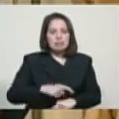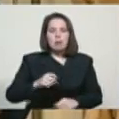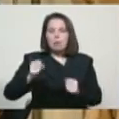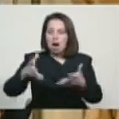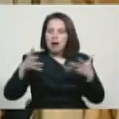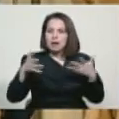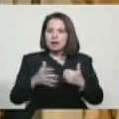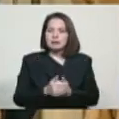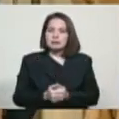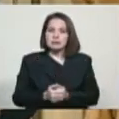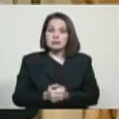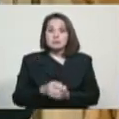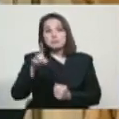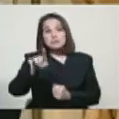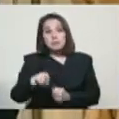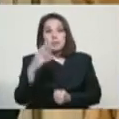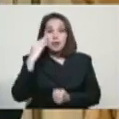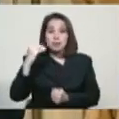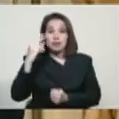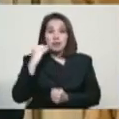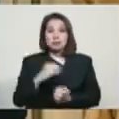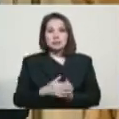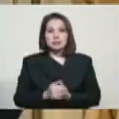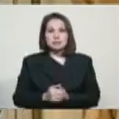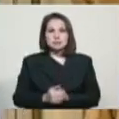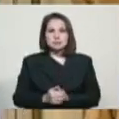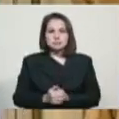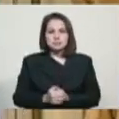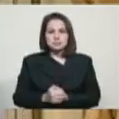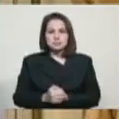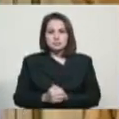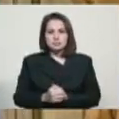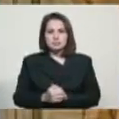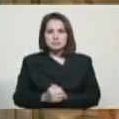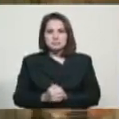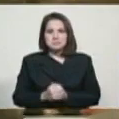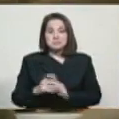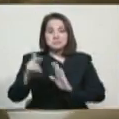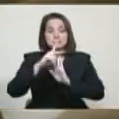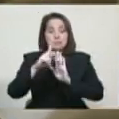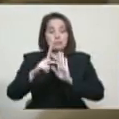Tenemos la experiencia, tenemos el plan,